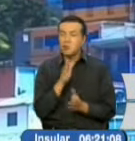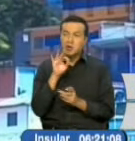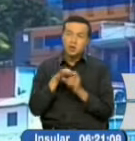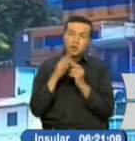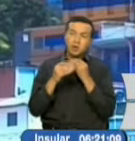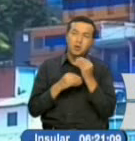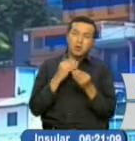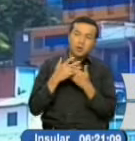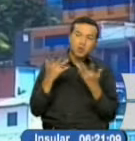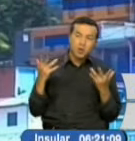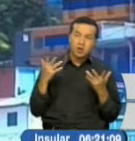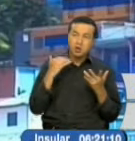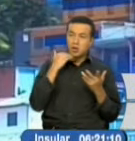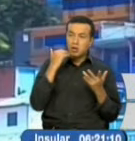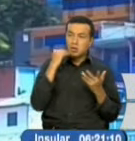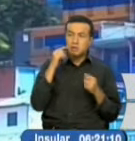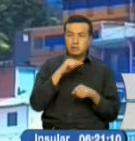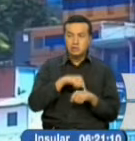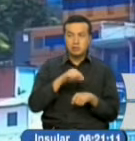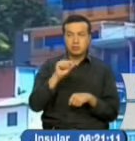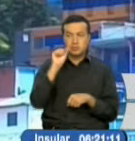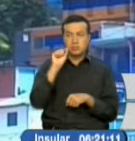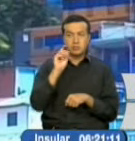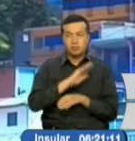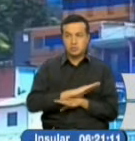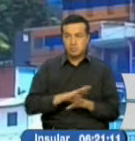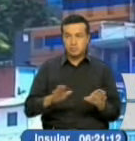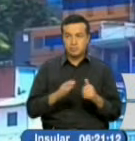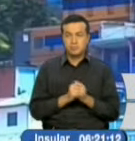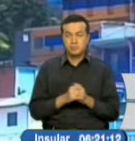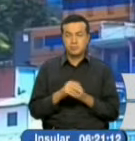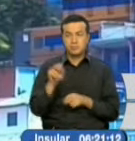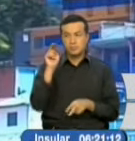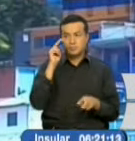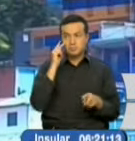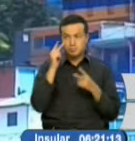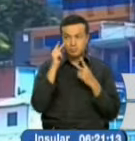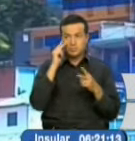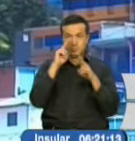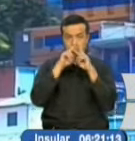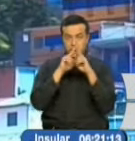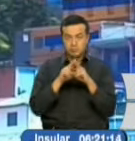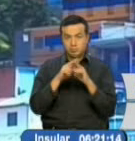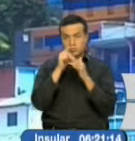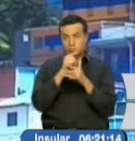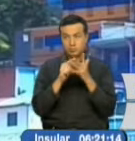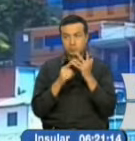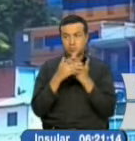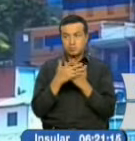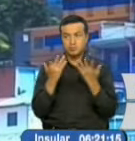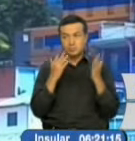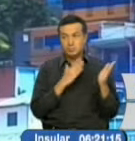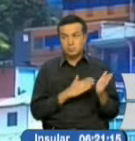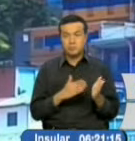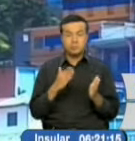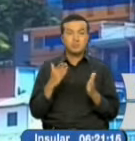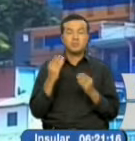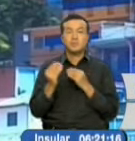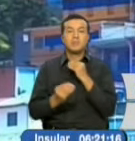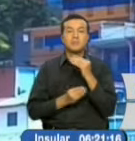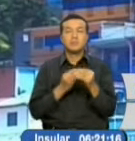porque efectivamente esto tiene muy poco tiempo en vigencia, ¿no? Pero leyendo la resolución, básicamente lo que establece es